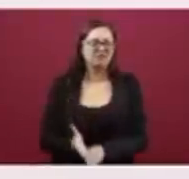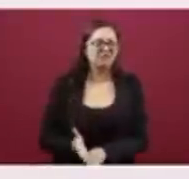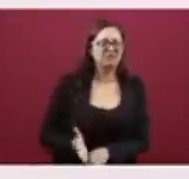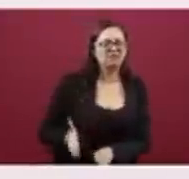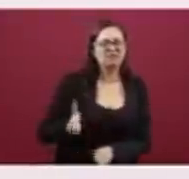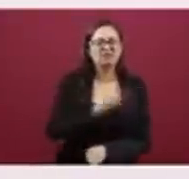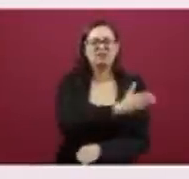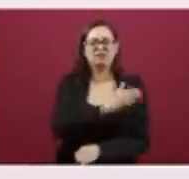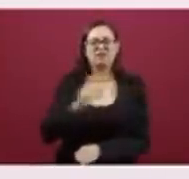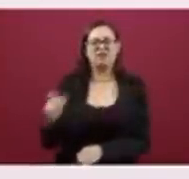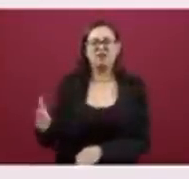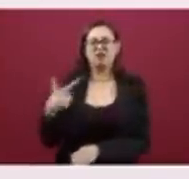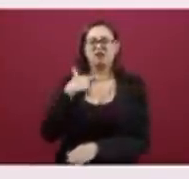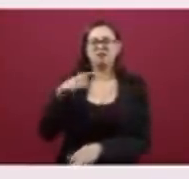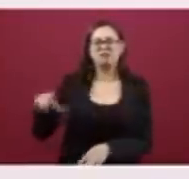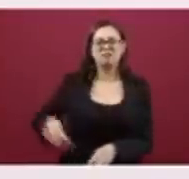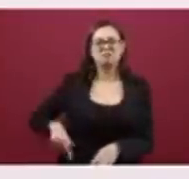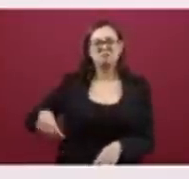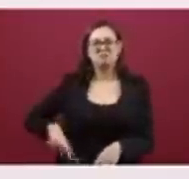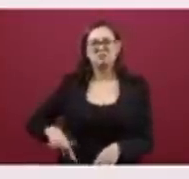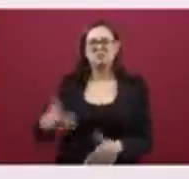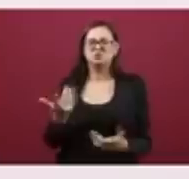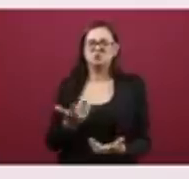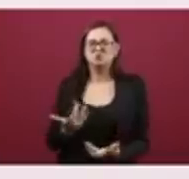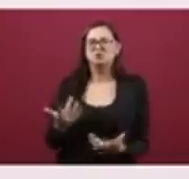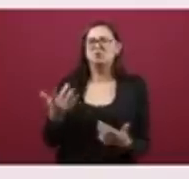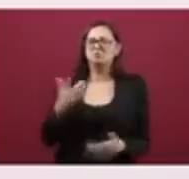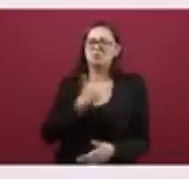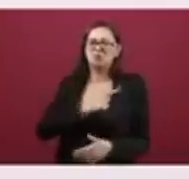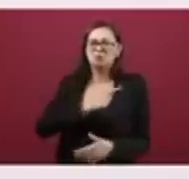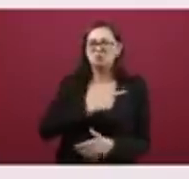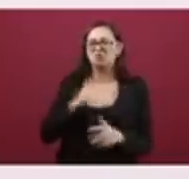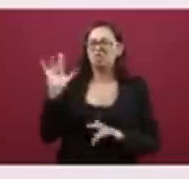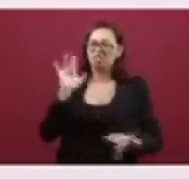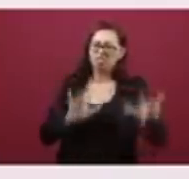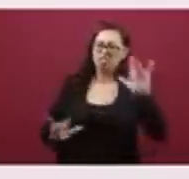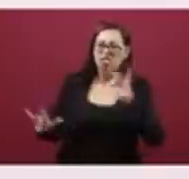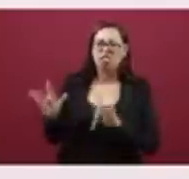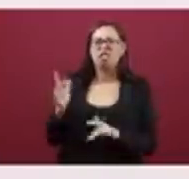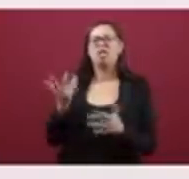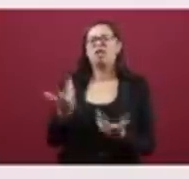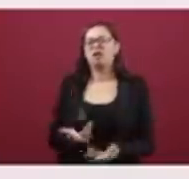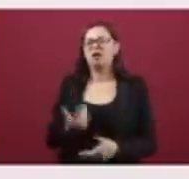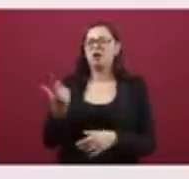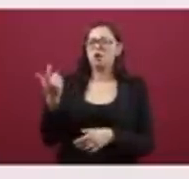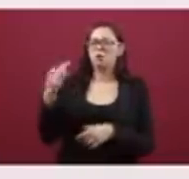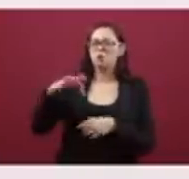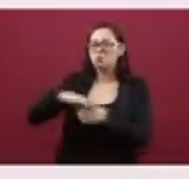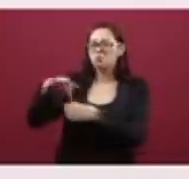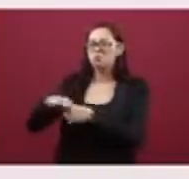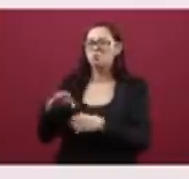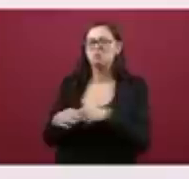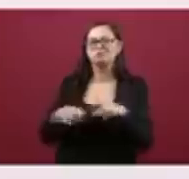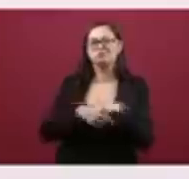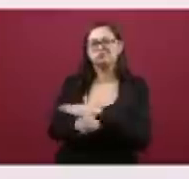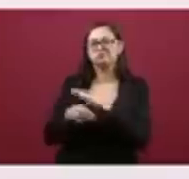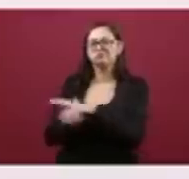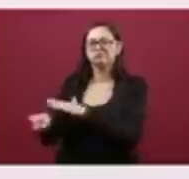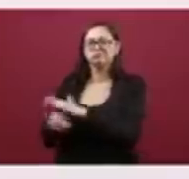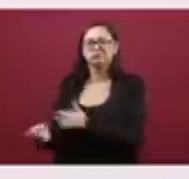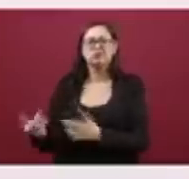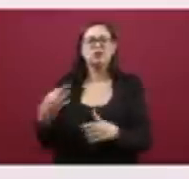de manipulación compra de votos la intervención gubernamental en elecciones